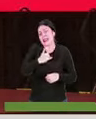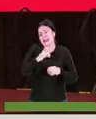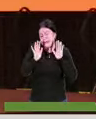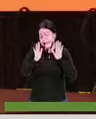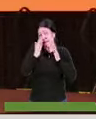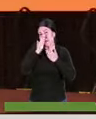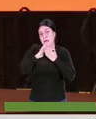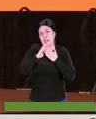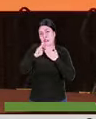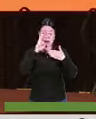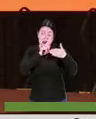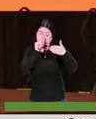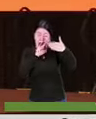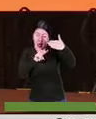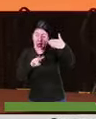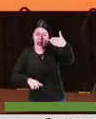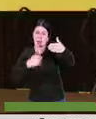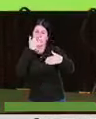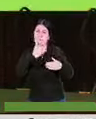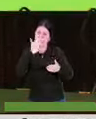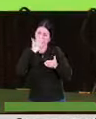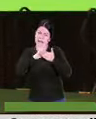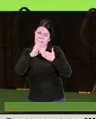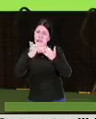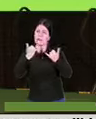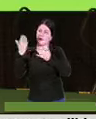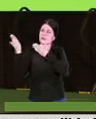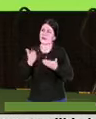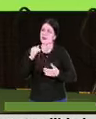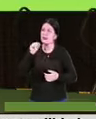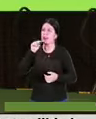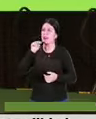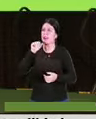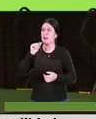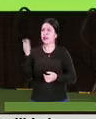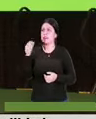que leí mal acá. Entonces, bienvenida, Ana María.